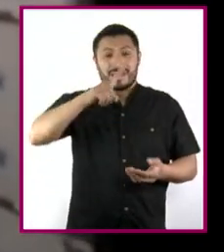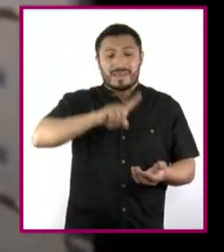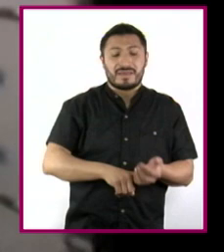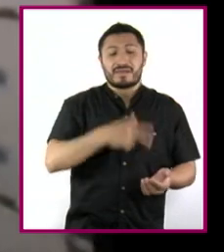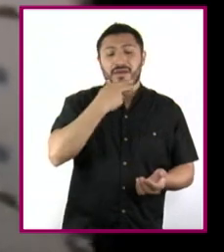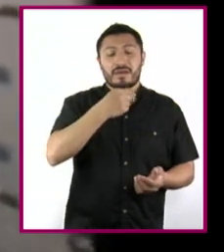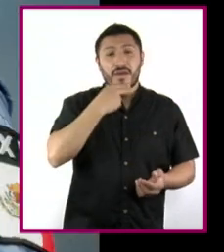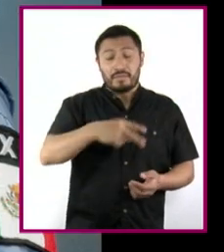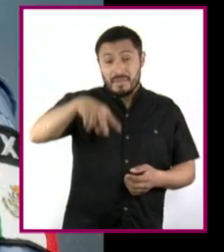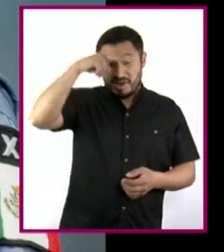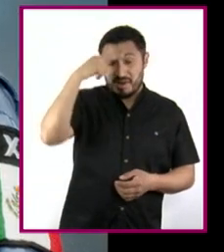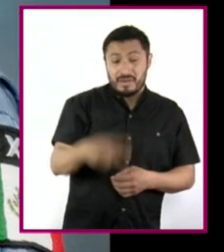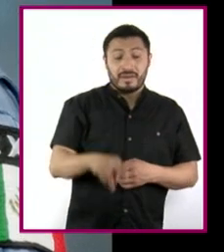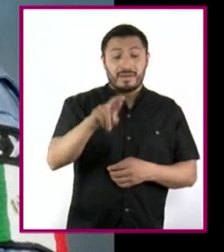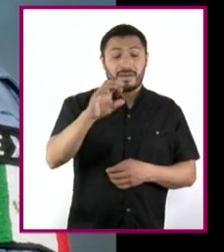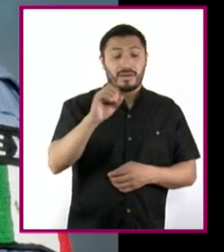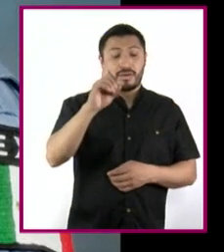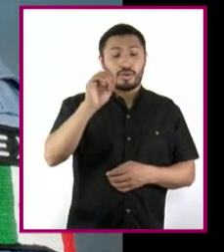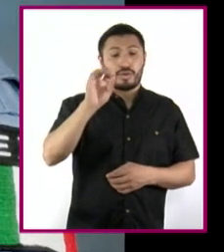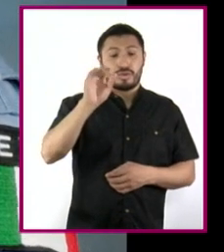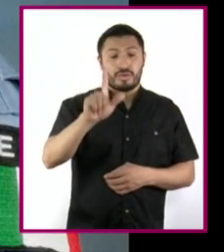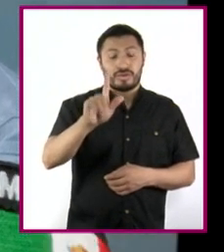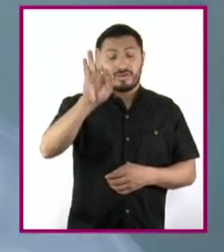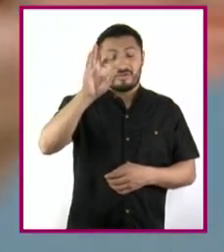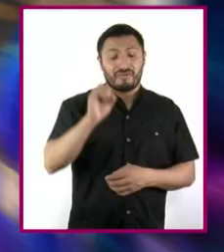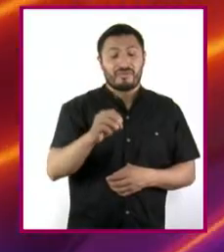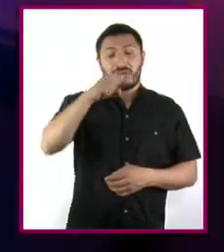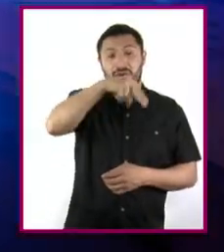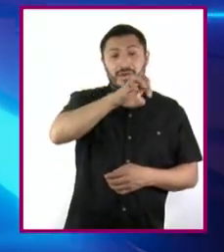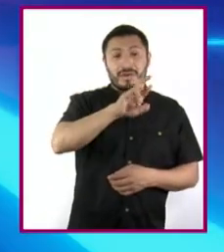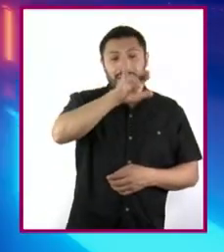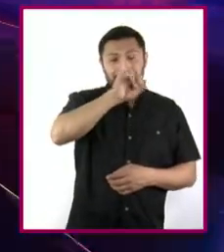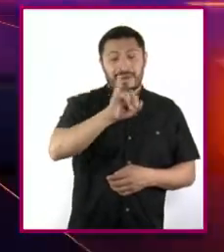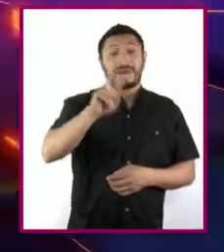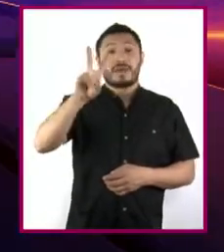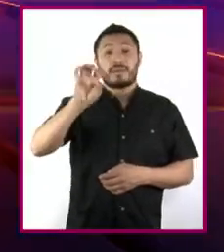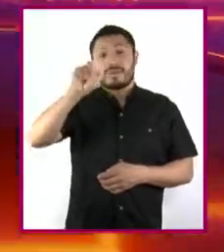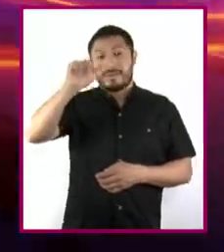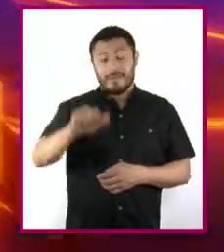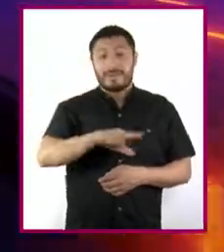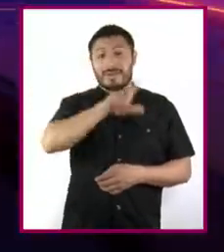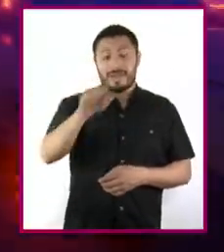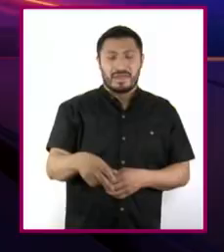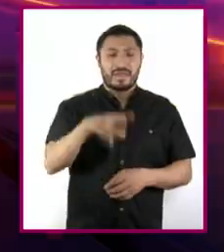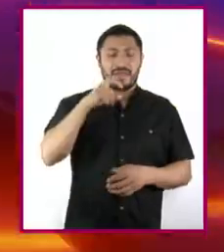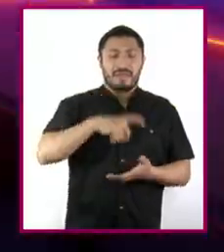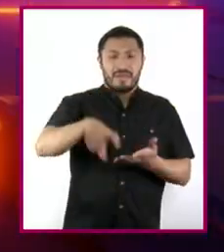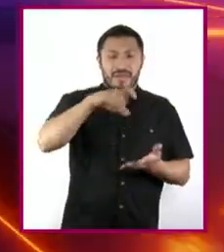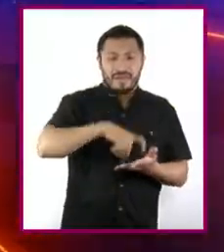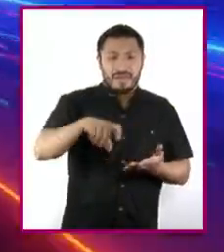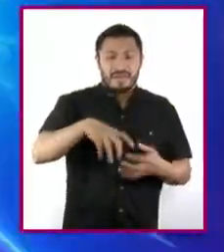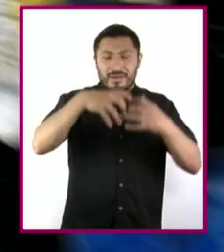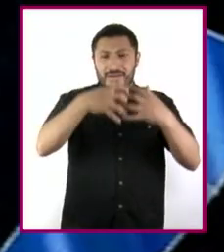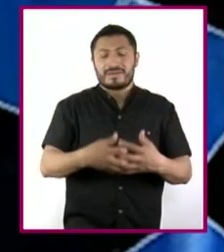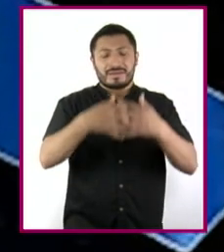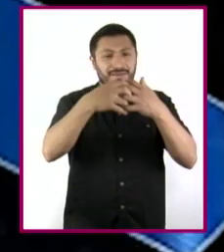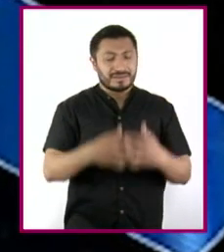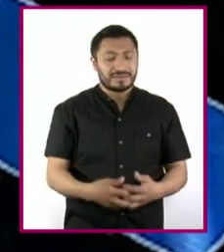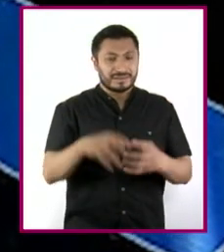astronauta mexicano Rodolfo Neri Vela. Posteriormente fueron adquiridos los sistemas